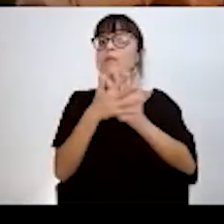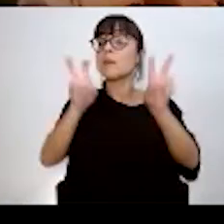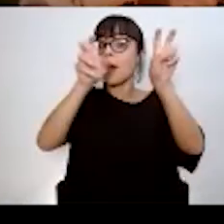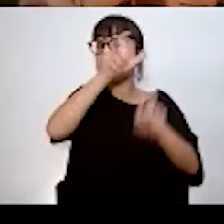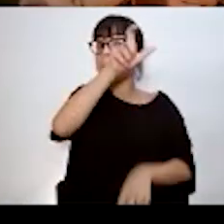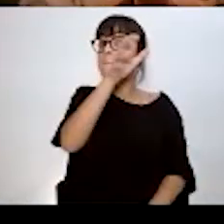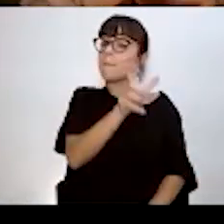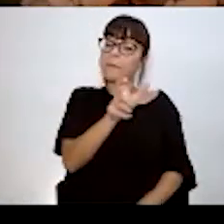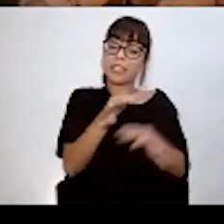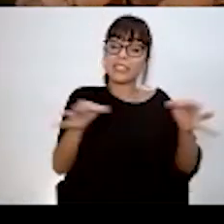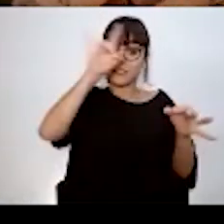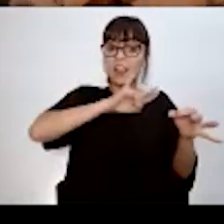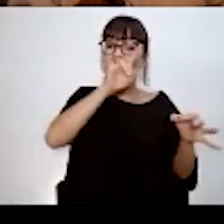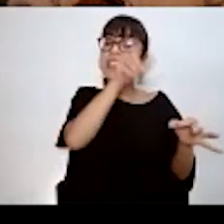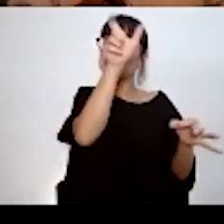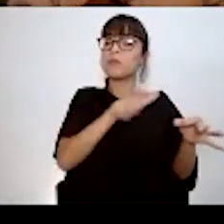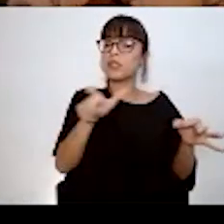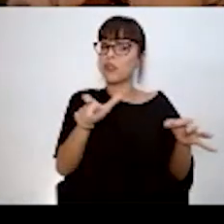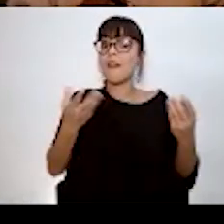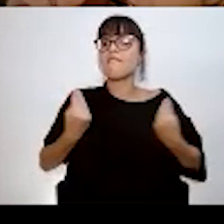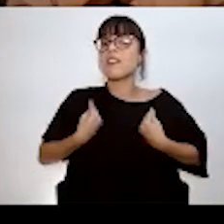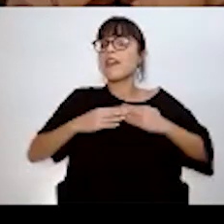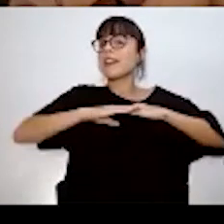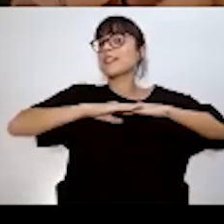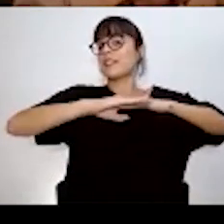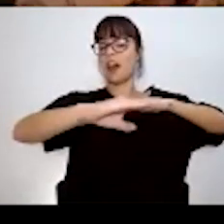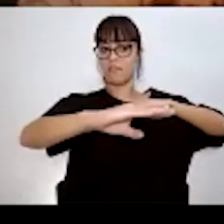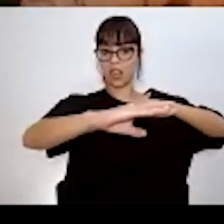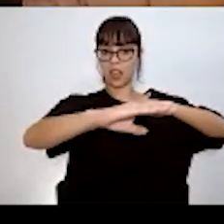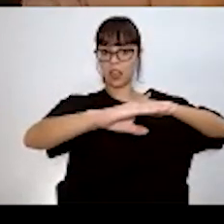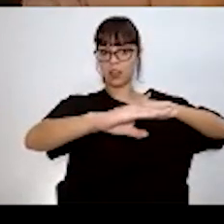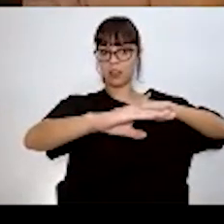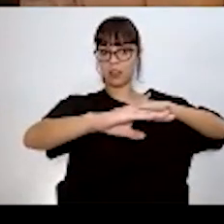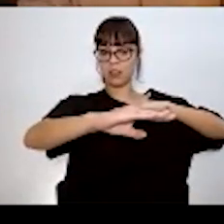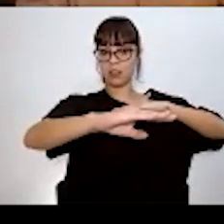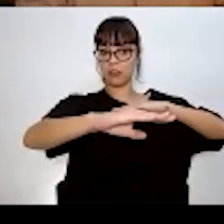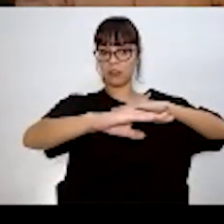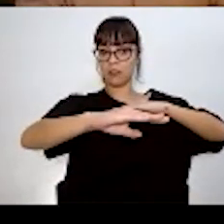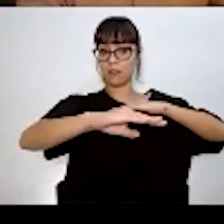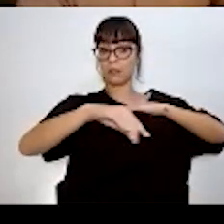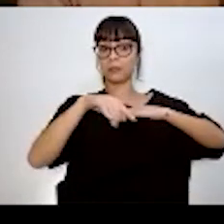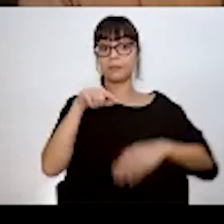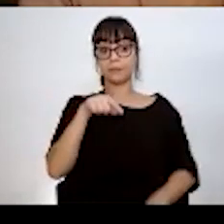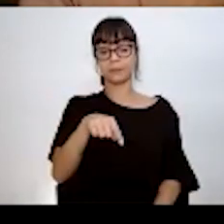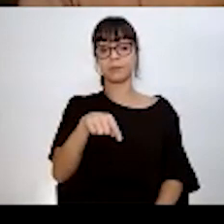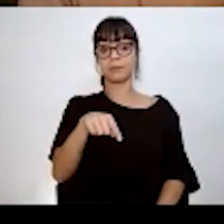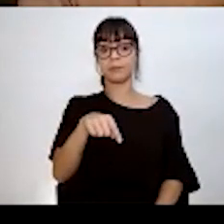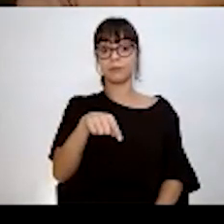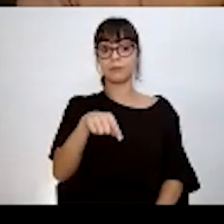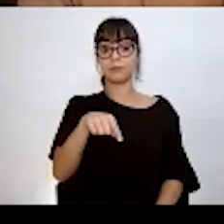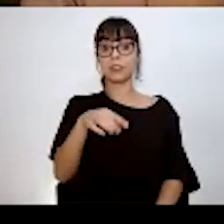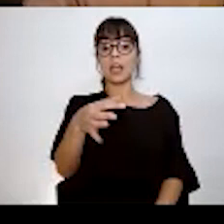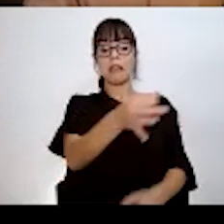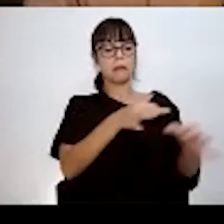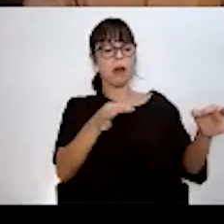el archipiélago. Dentro de la arqueología de islas tenemos que distinguir el conocimiento, es decir, se conoce un territorio que no